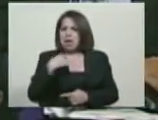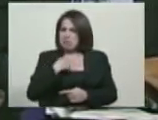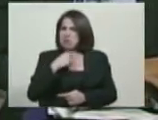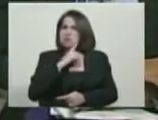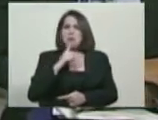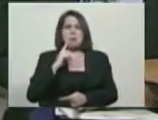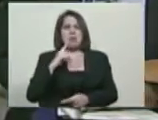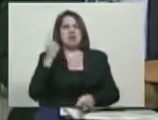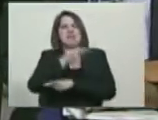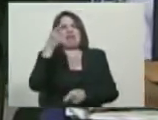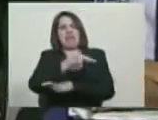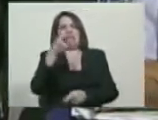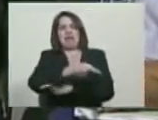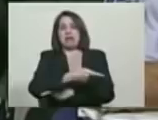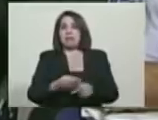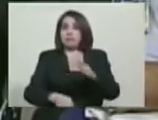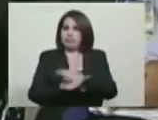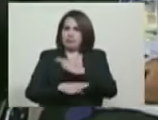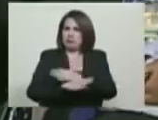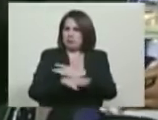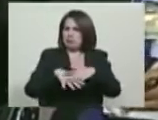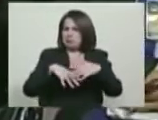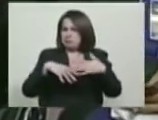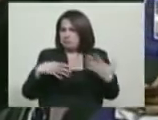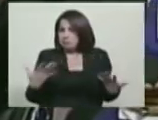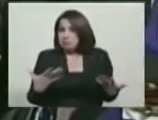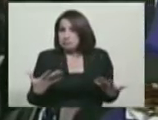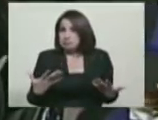todavía. Y a veces me llaman sultán también.